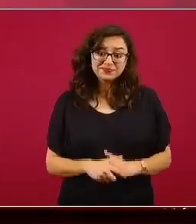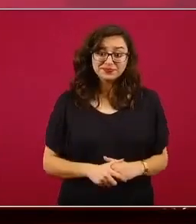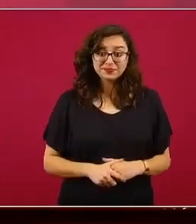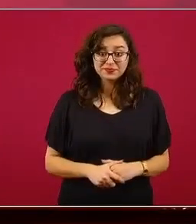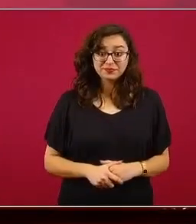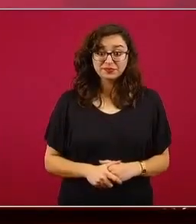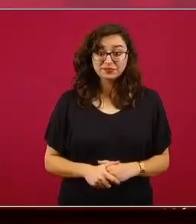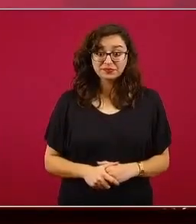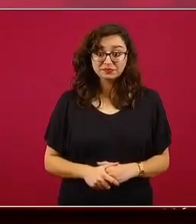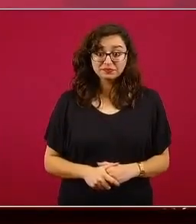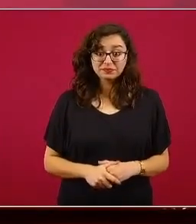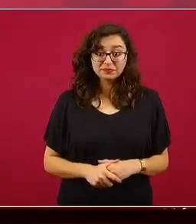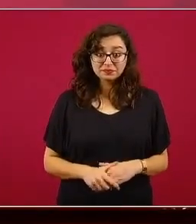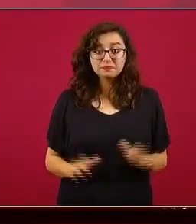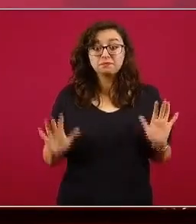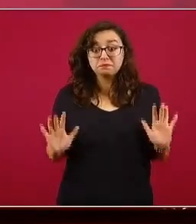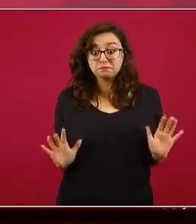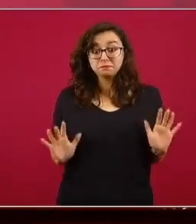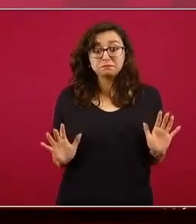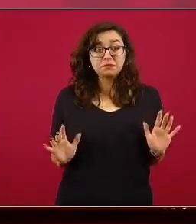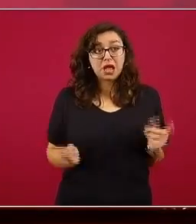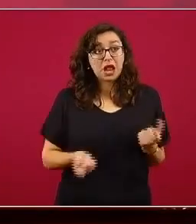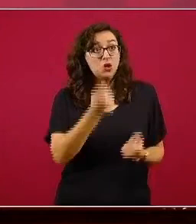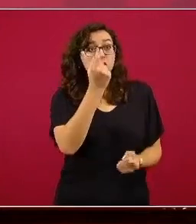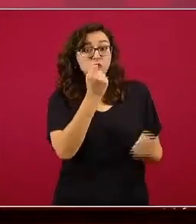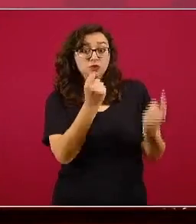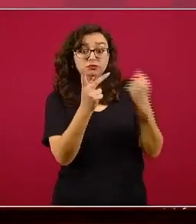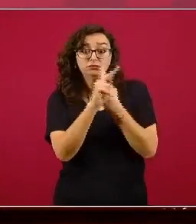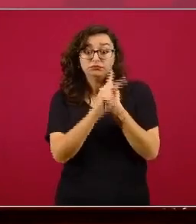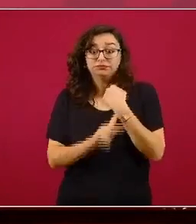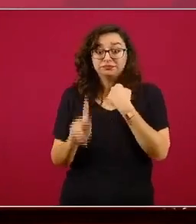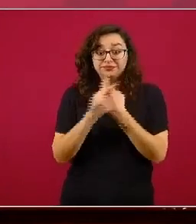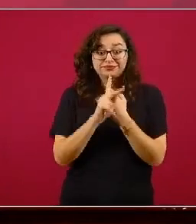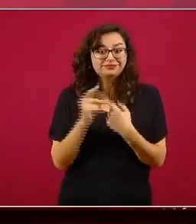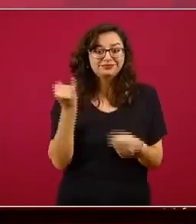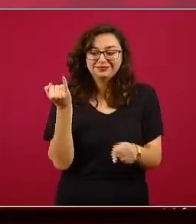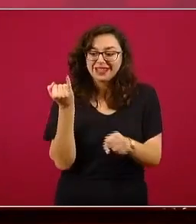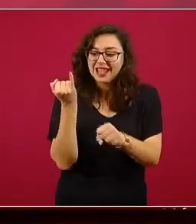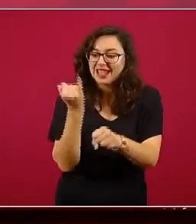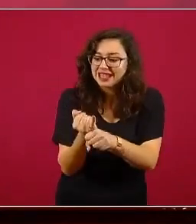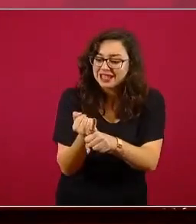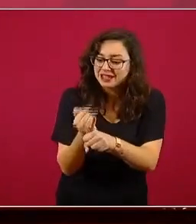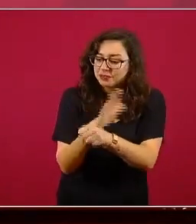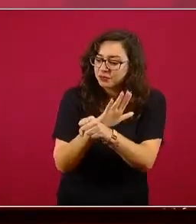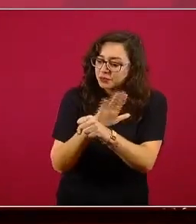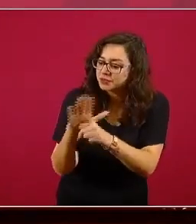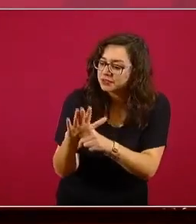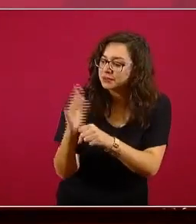Aun cuando se pretendiera eso en algún lugar del mundo, físicamente es imposible.